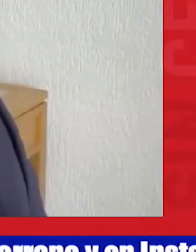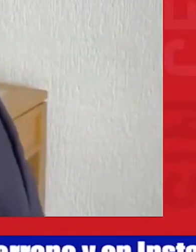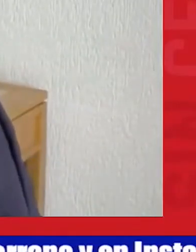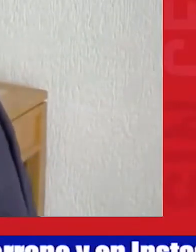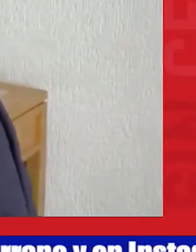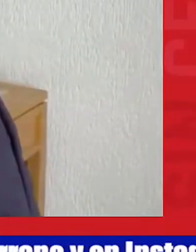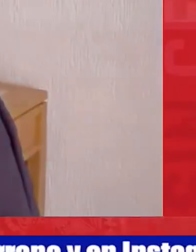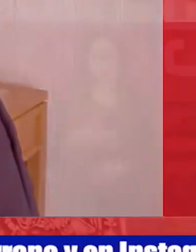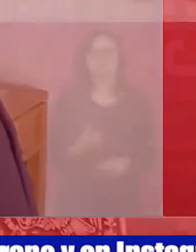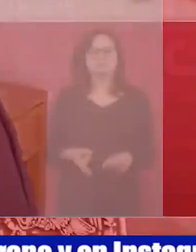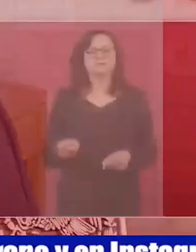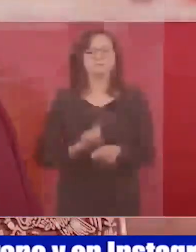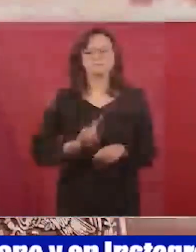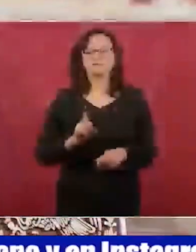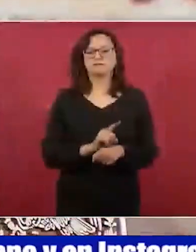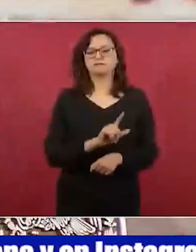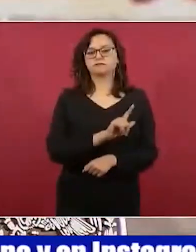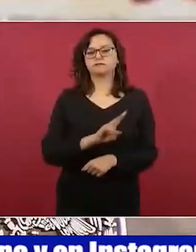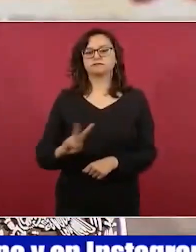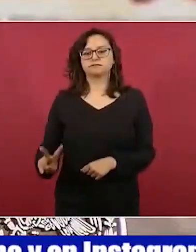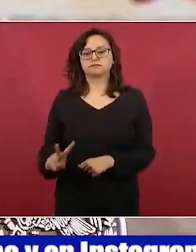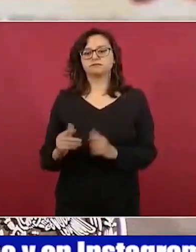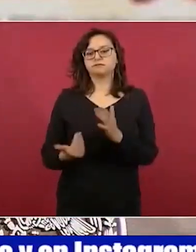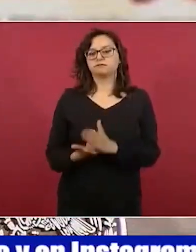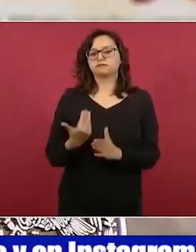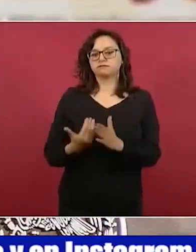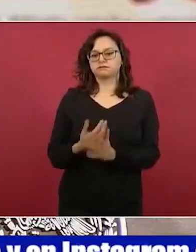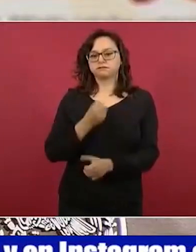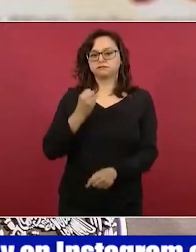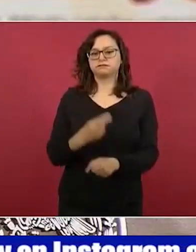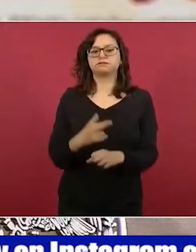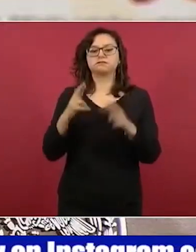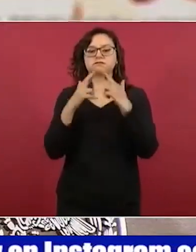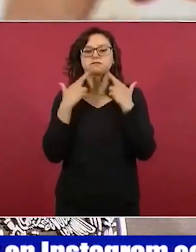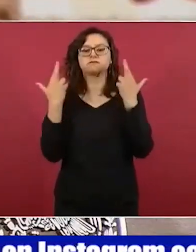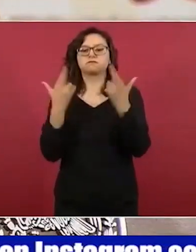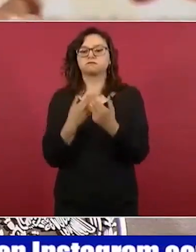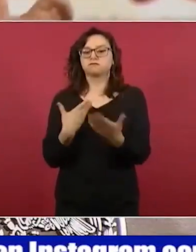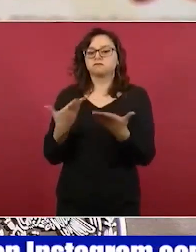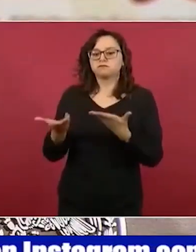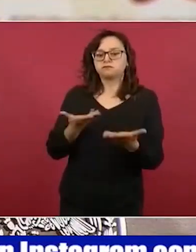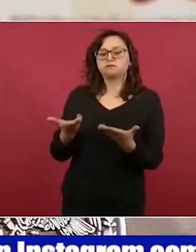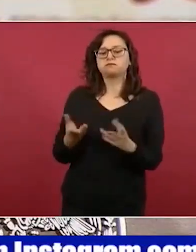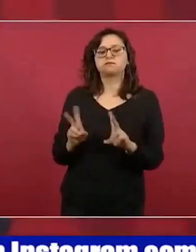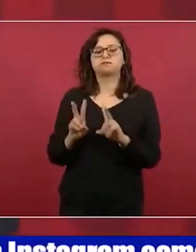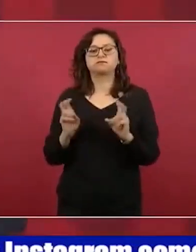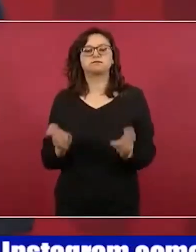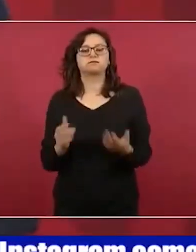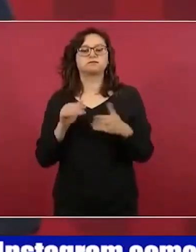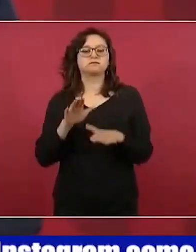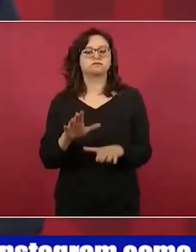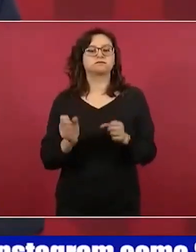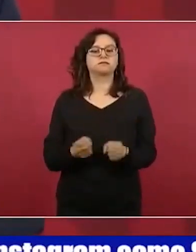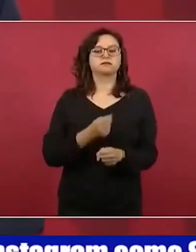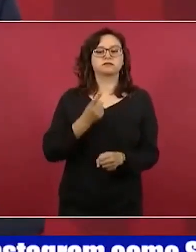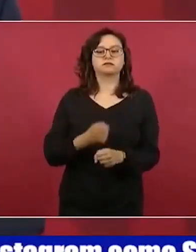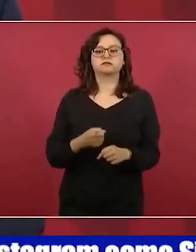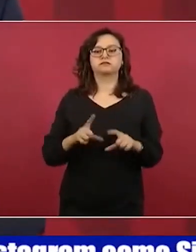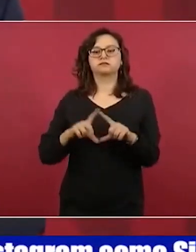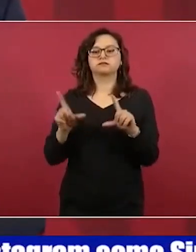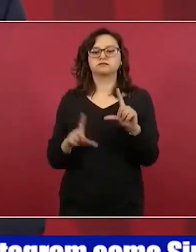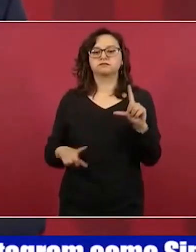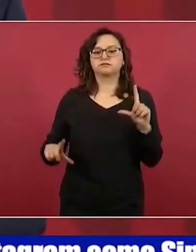Obrador, a días de salir en gira histórica por Guatemala, El Salvador, Honduras, Belice y